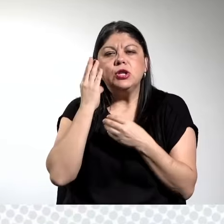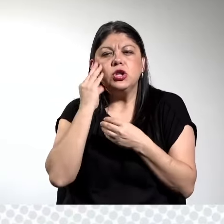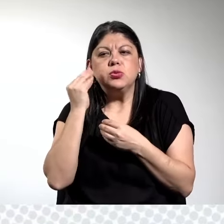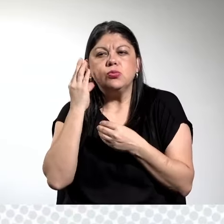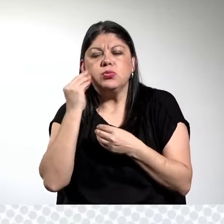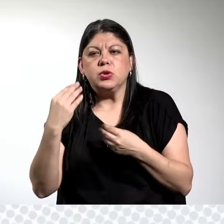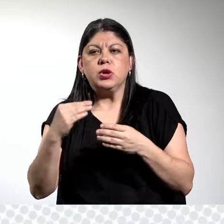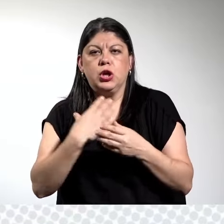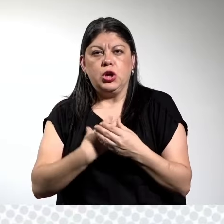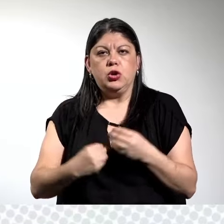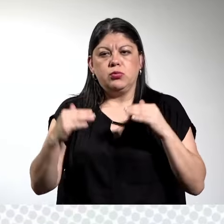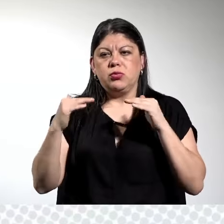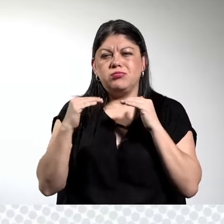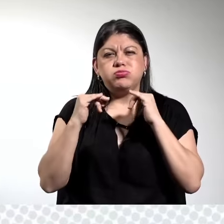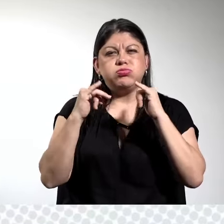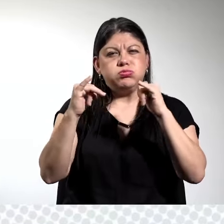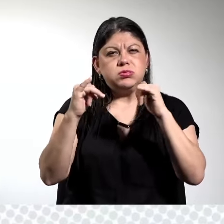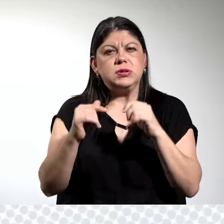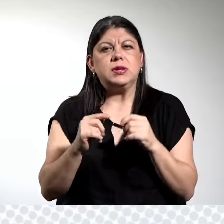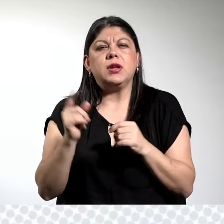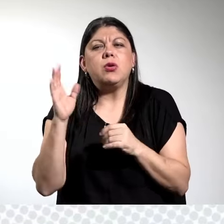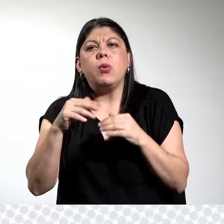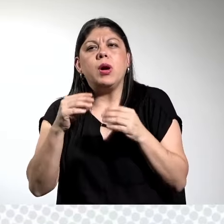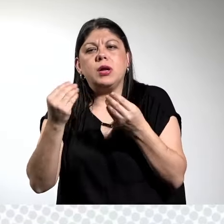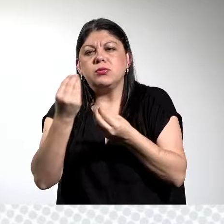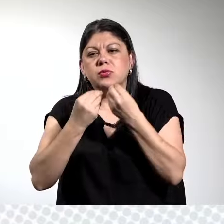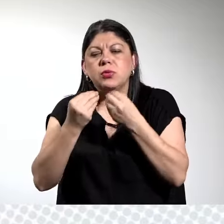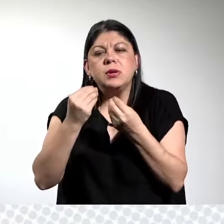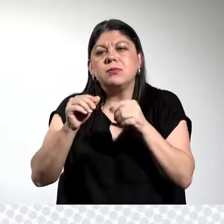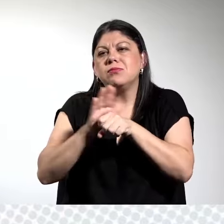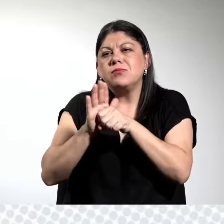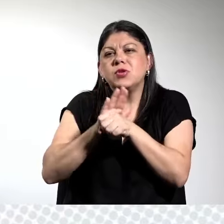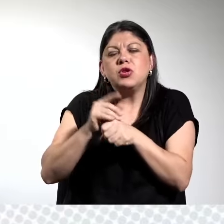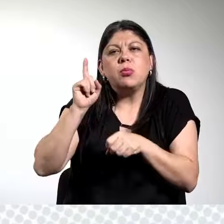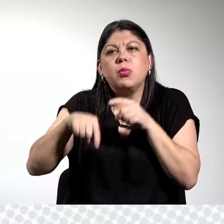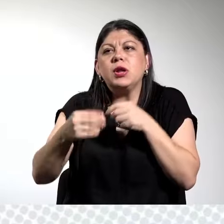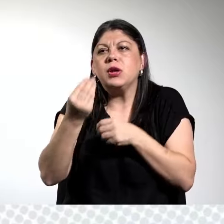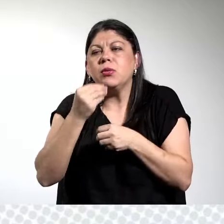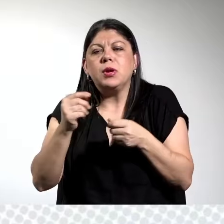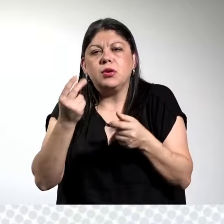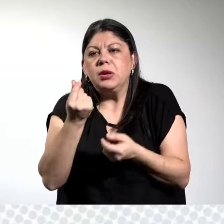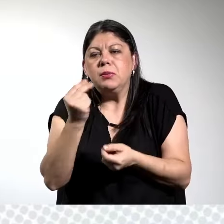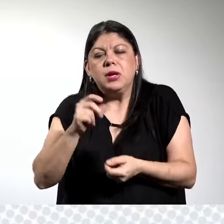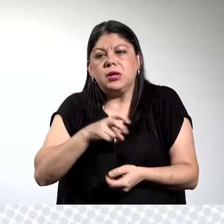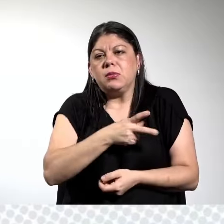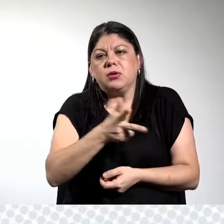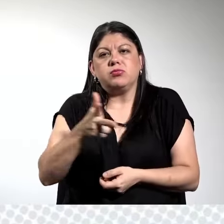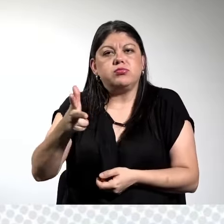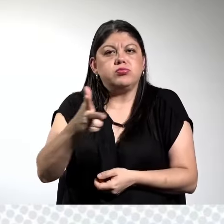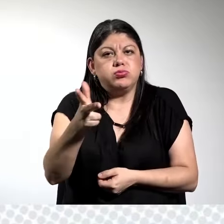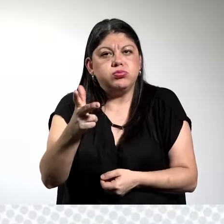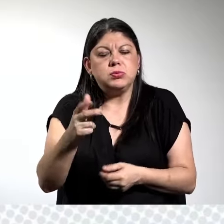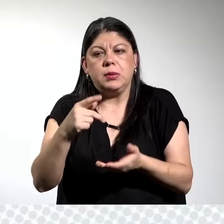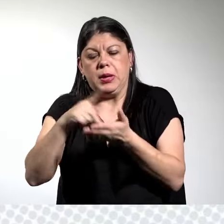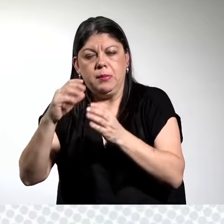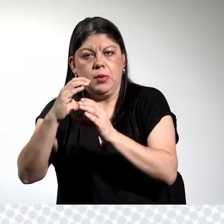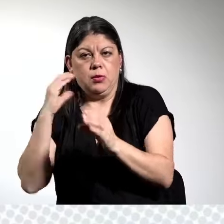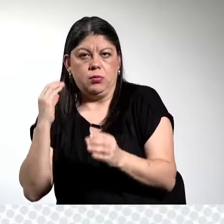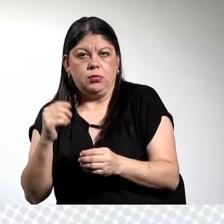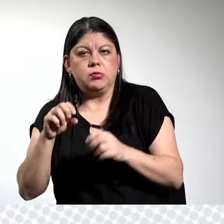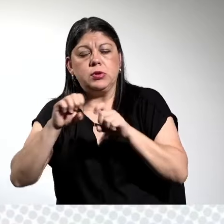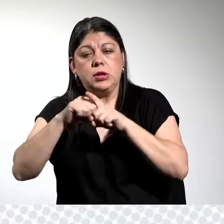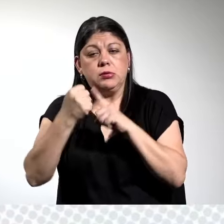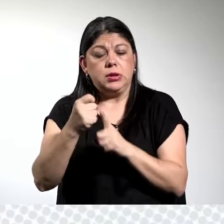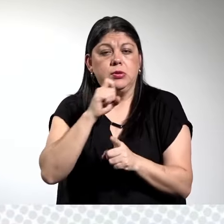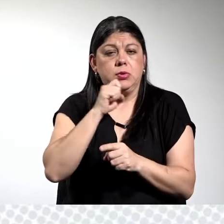que, yo aparte lo digo todos los días en mi colegio, ¿verdad? Chicos que no tienen lo suficiente para comer, que no tienen pases. Una situación muy dura. Es